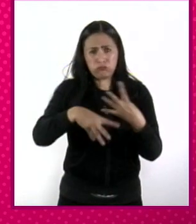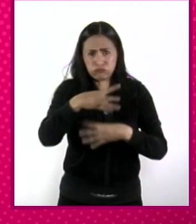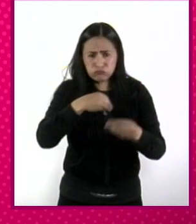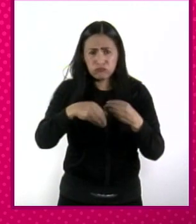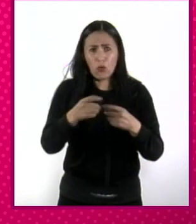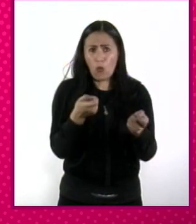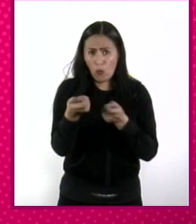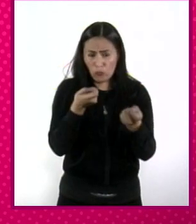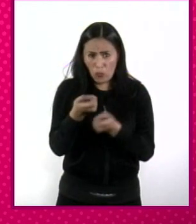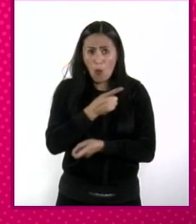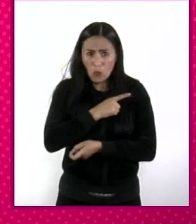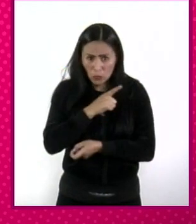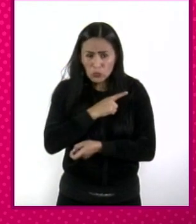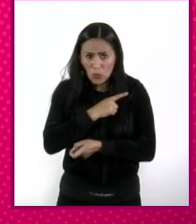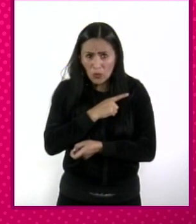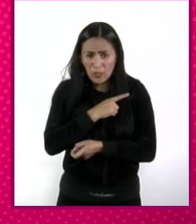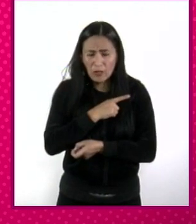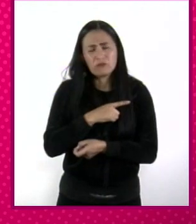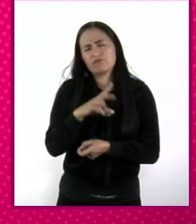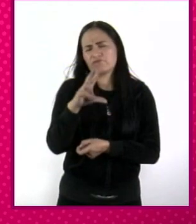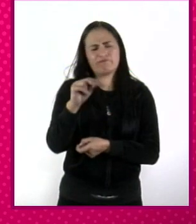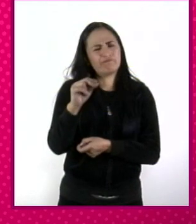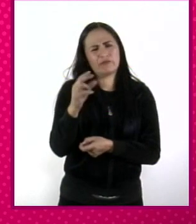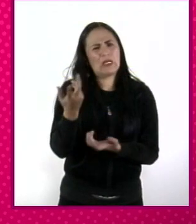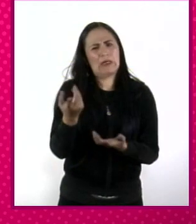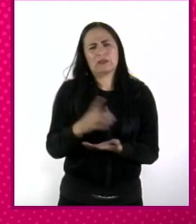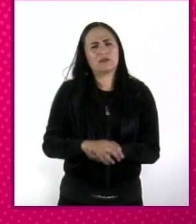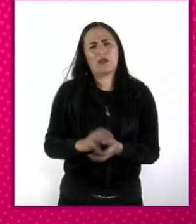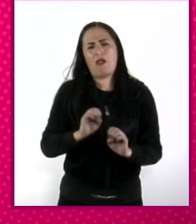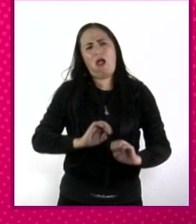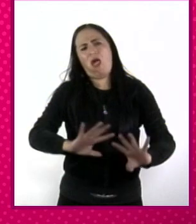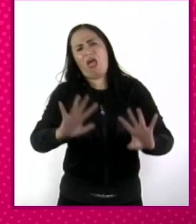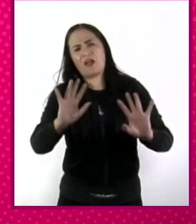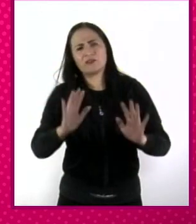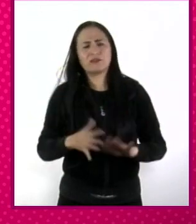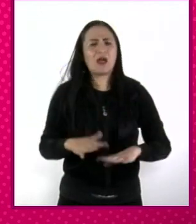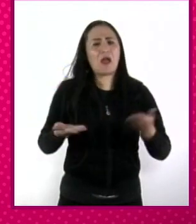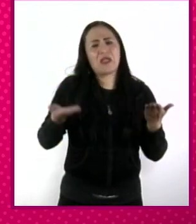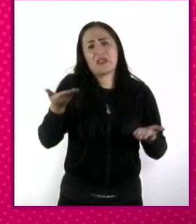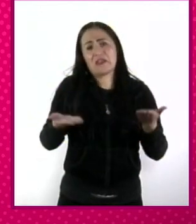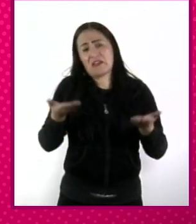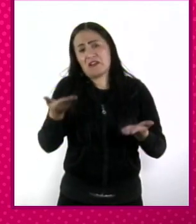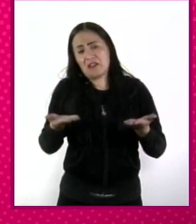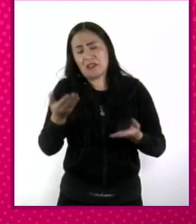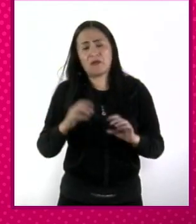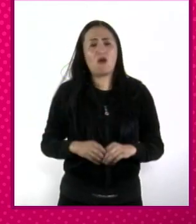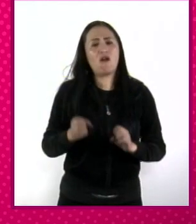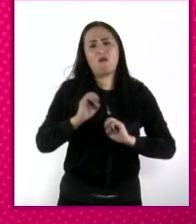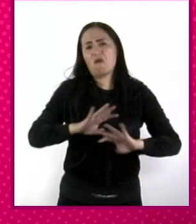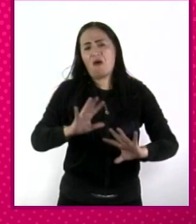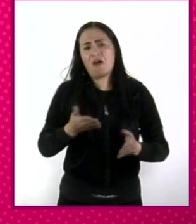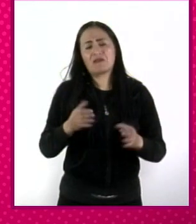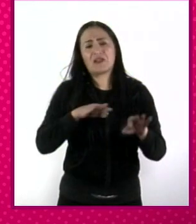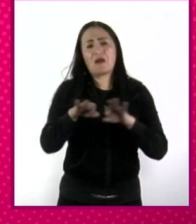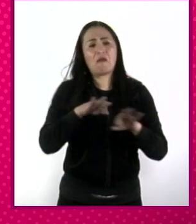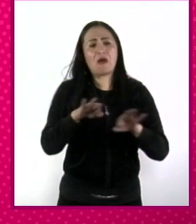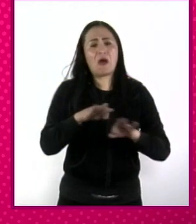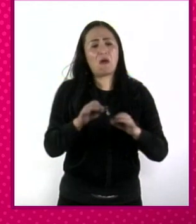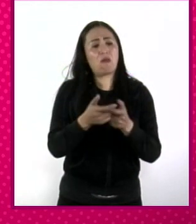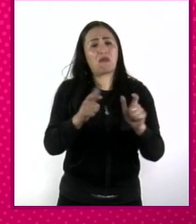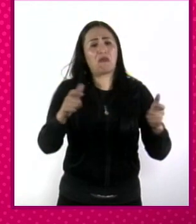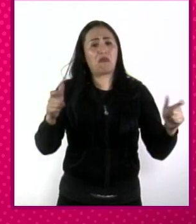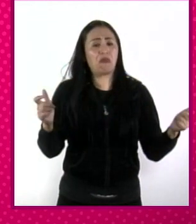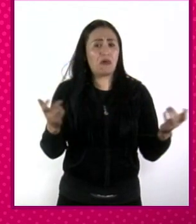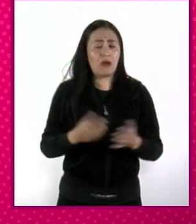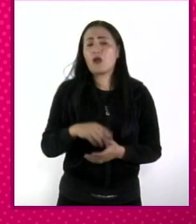que la economía no tiende automáticamente al equilibrio o a la generación de empleo, sino que hay que ayudarle